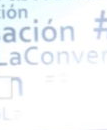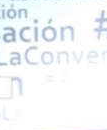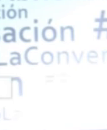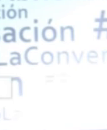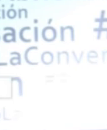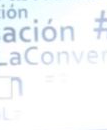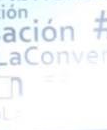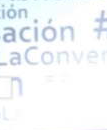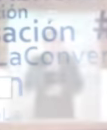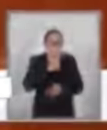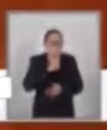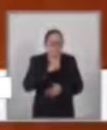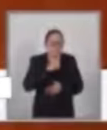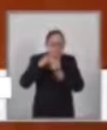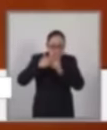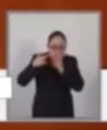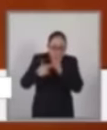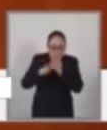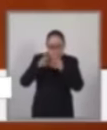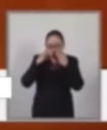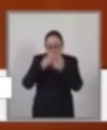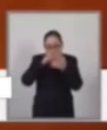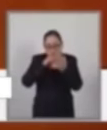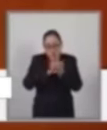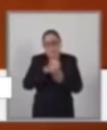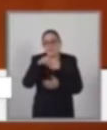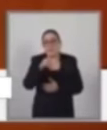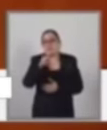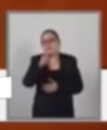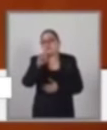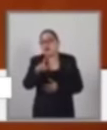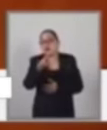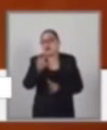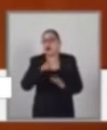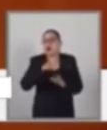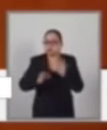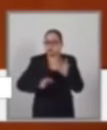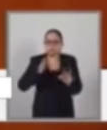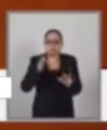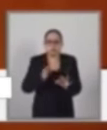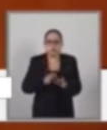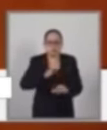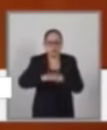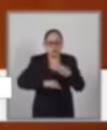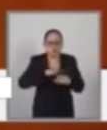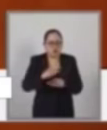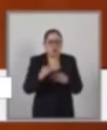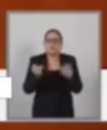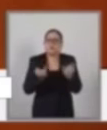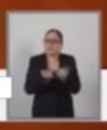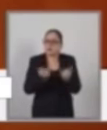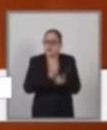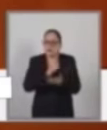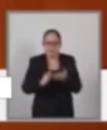independencia? Sí, claro. Pero vamos, si tú me lo permites, a iniciar por lo fundamental en su primer